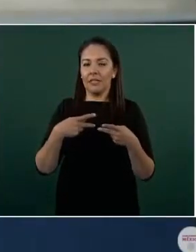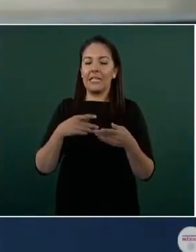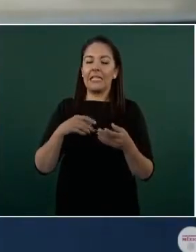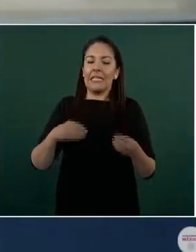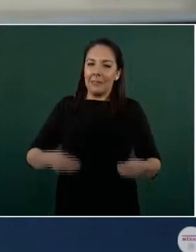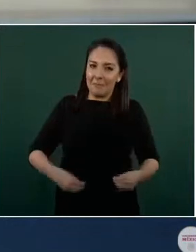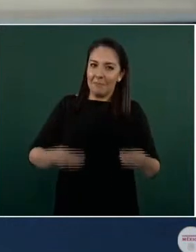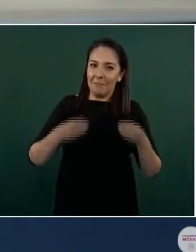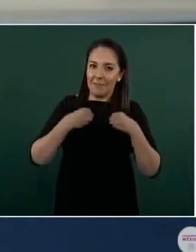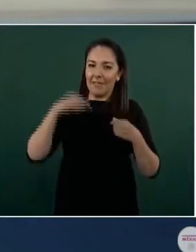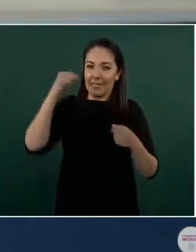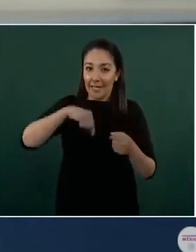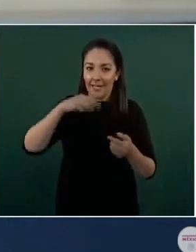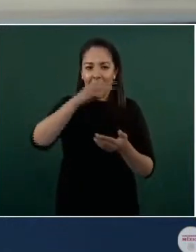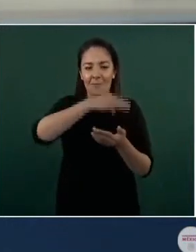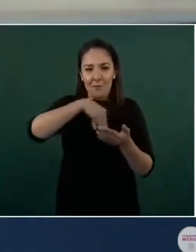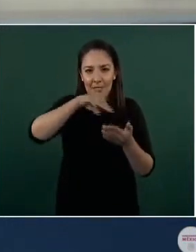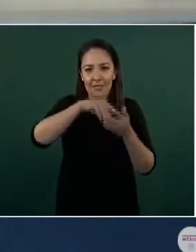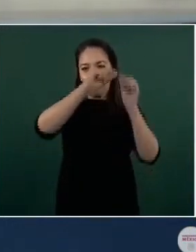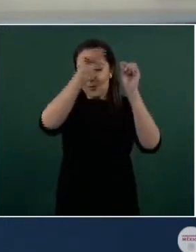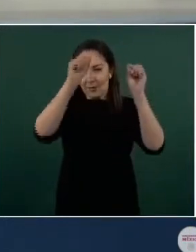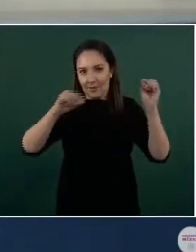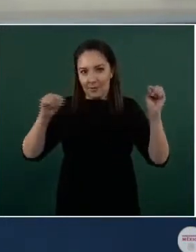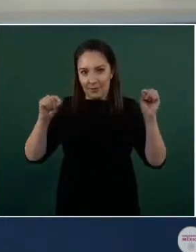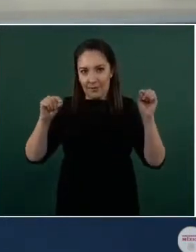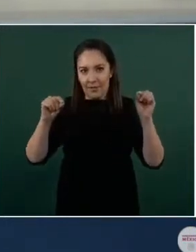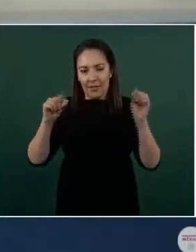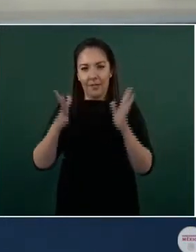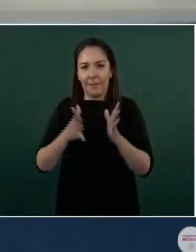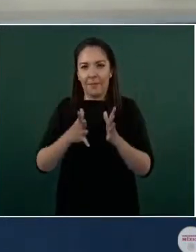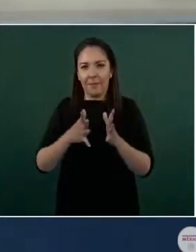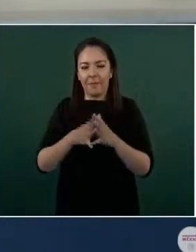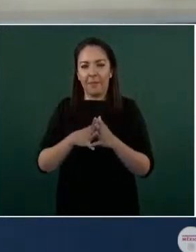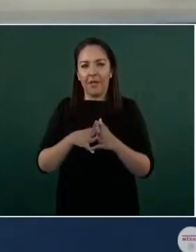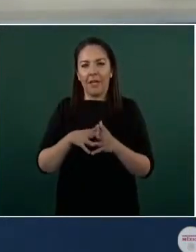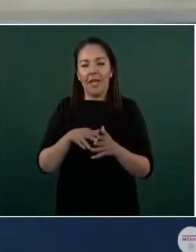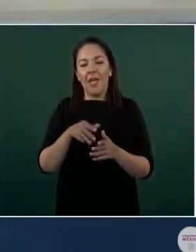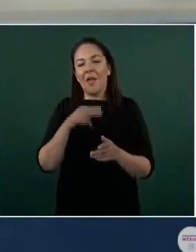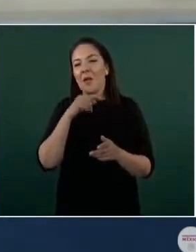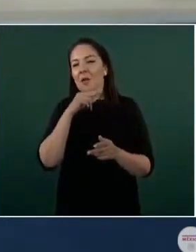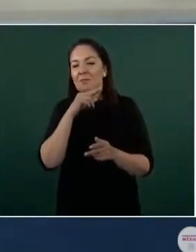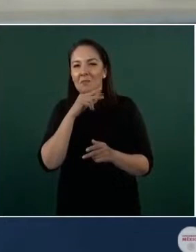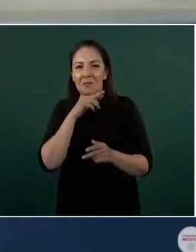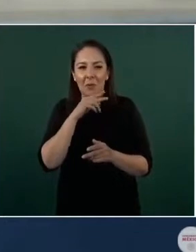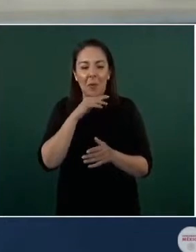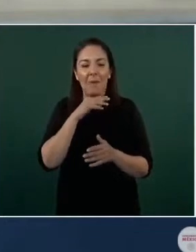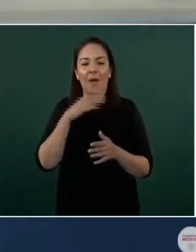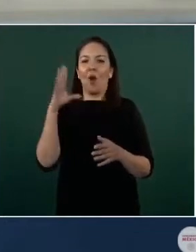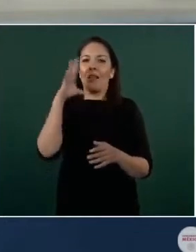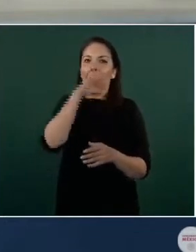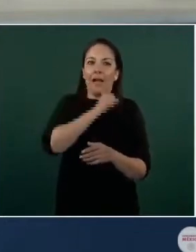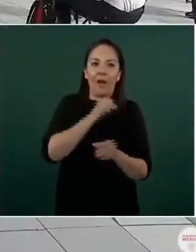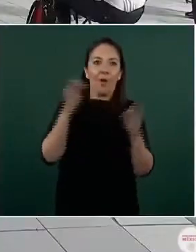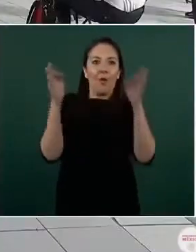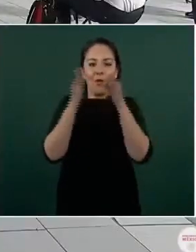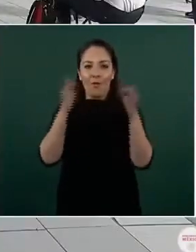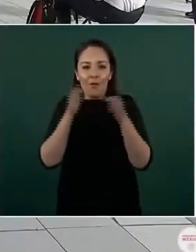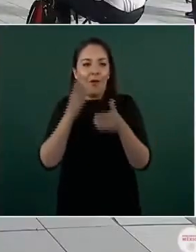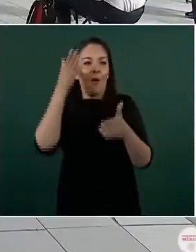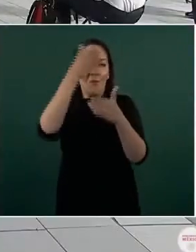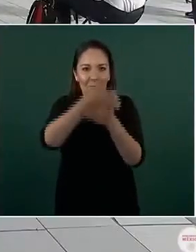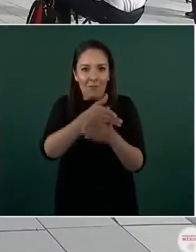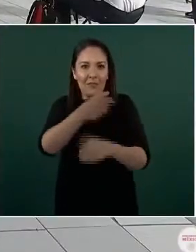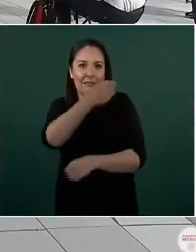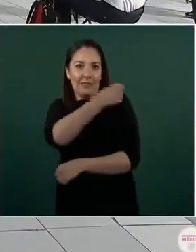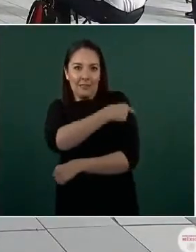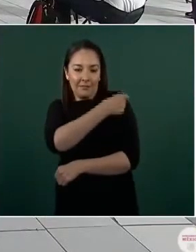habitantes de estas localidades, de no importando la temperatura, llegaron a la vacunación. Y